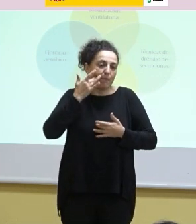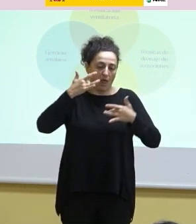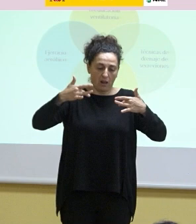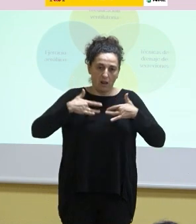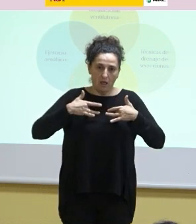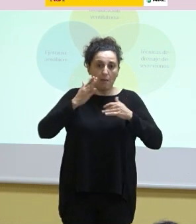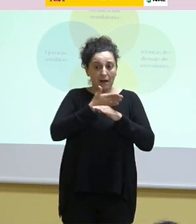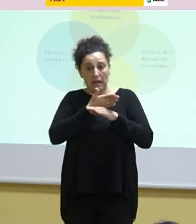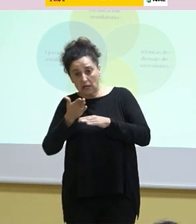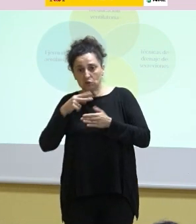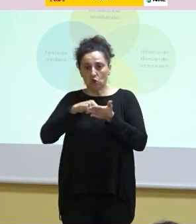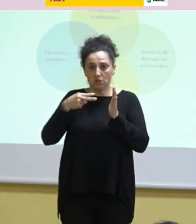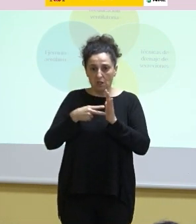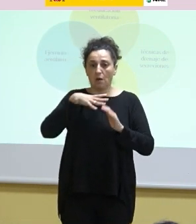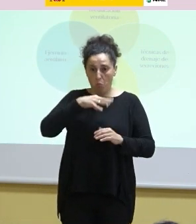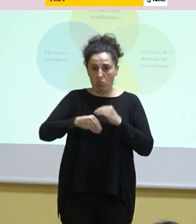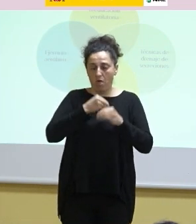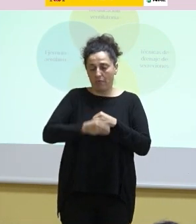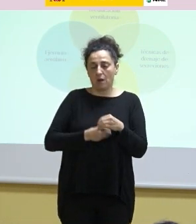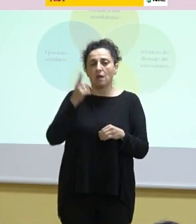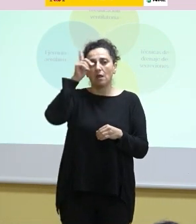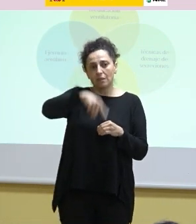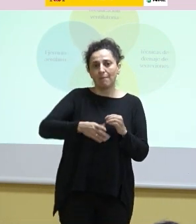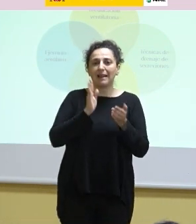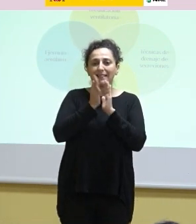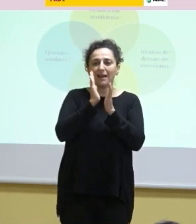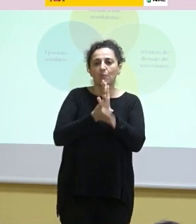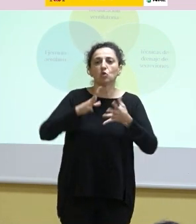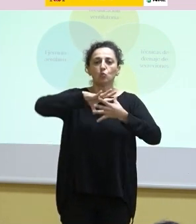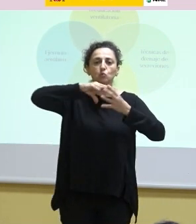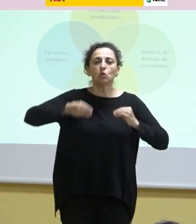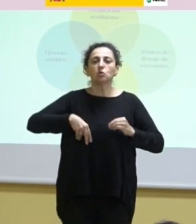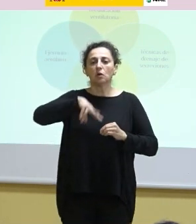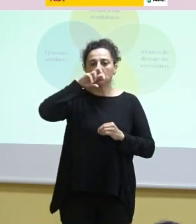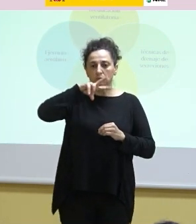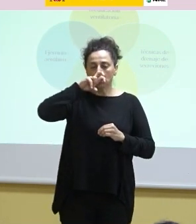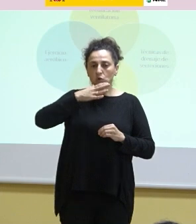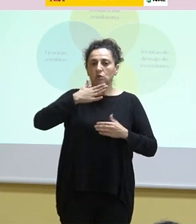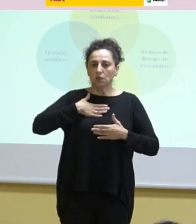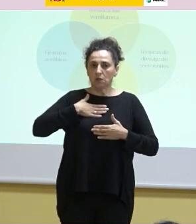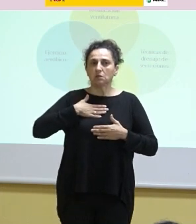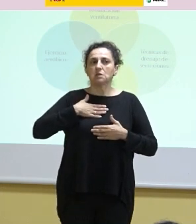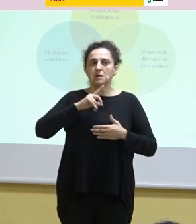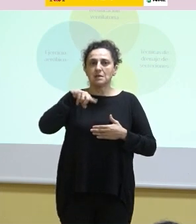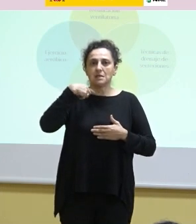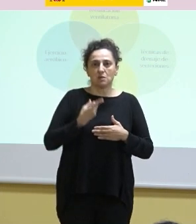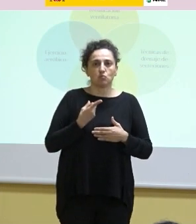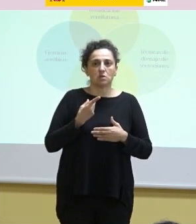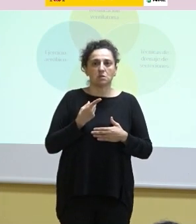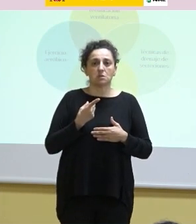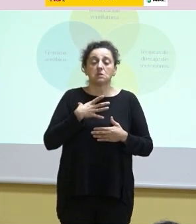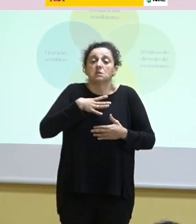técnicas sean factibles. También me planteo realizar entrenamiento de la musculatura respiratoria y posteriormente, si es